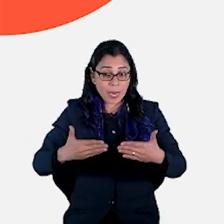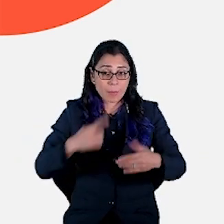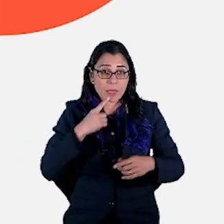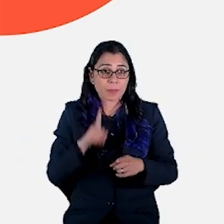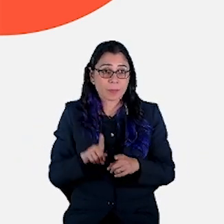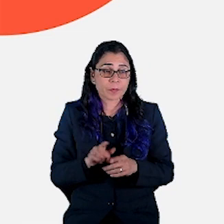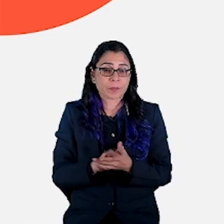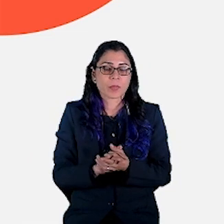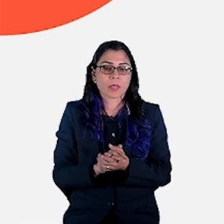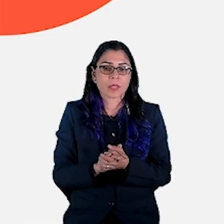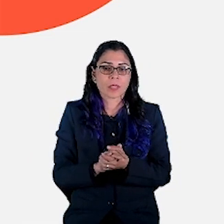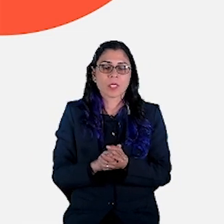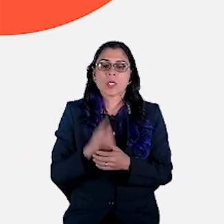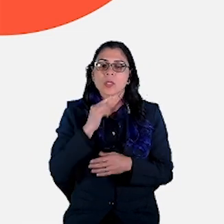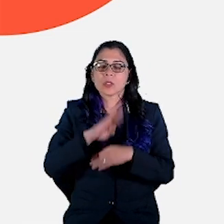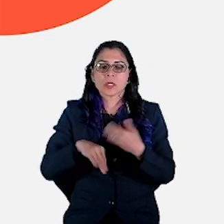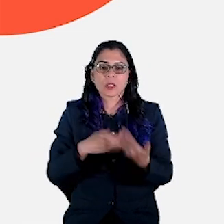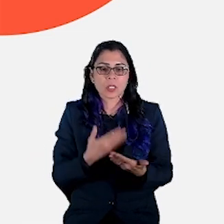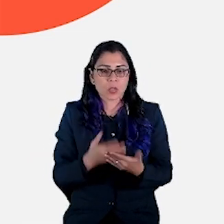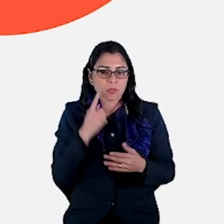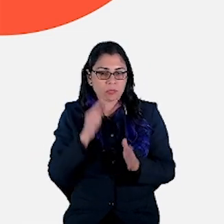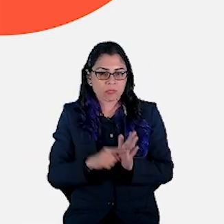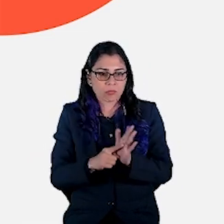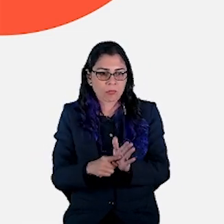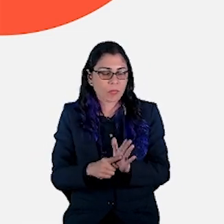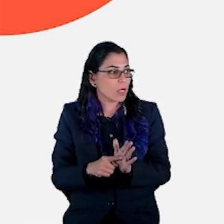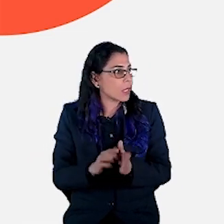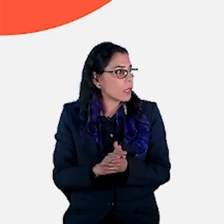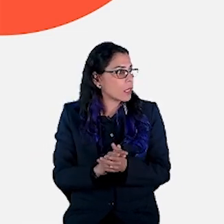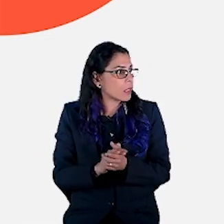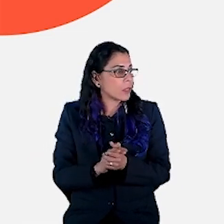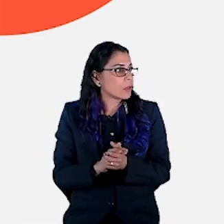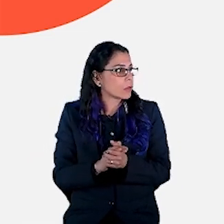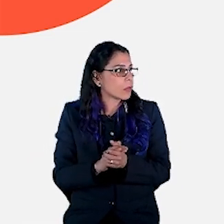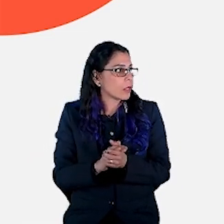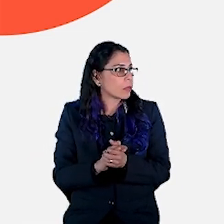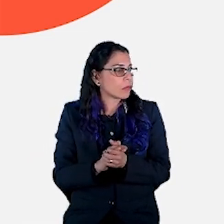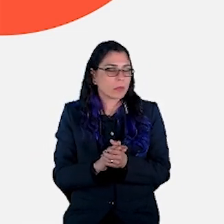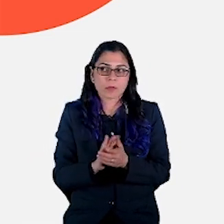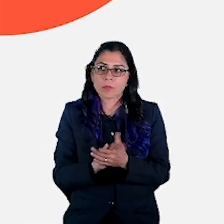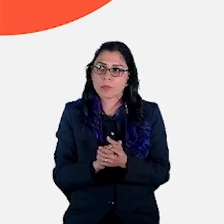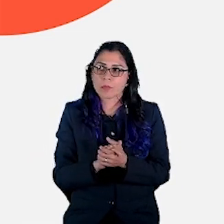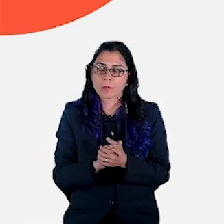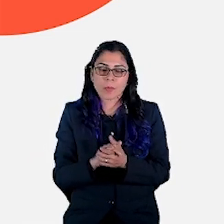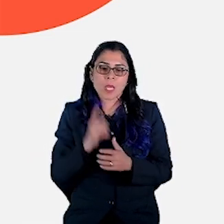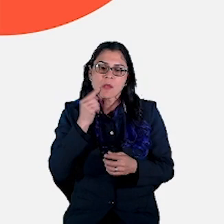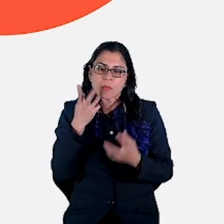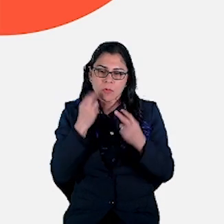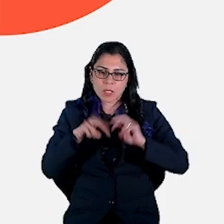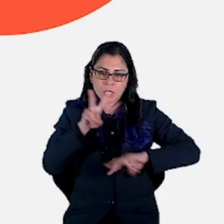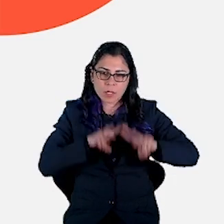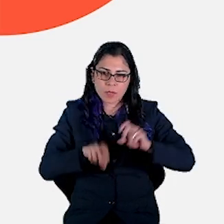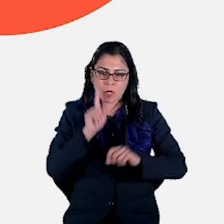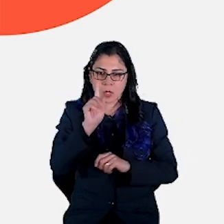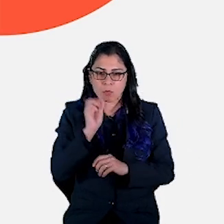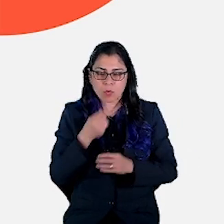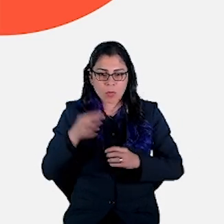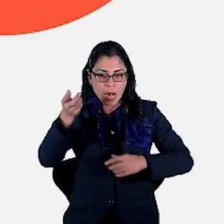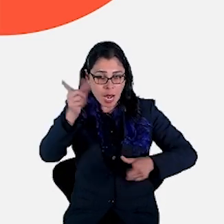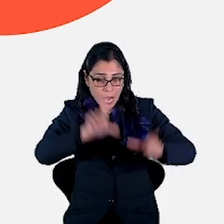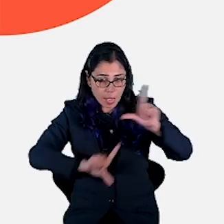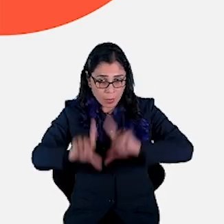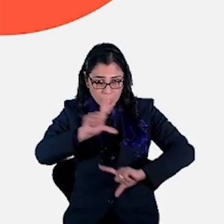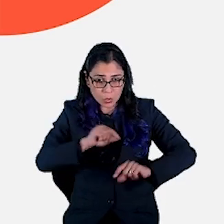los investigaciones que se han hecho sobre todo en bocas del Toro Ha logrado que se le identifique como un laboratorio de